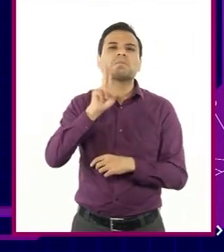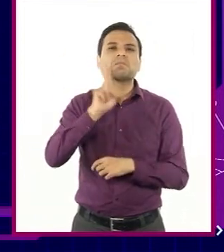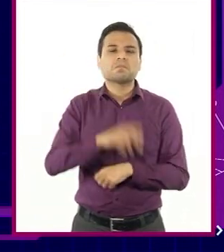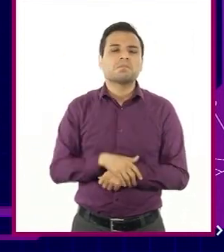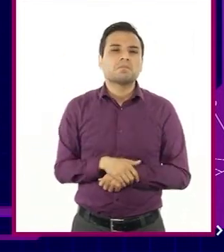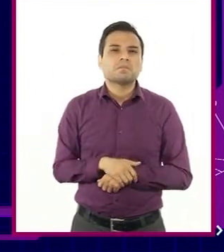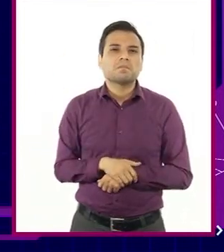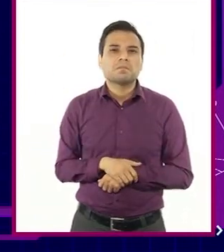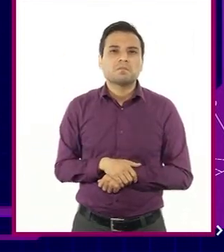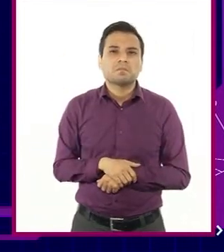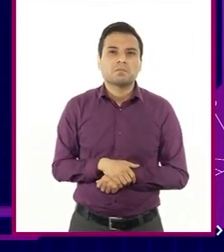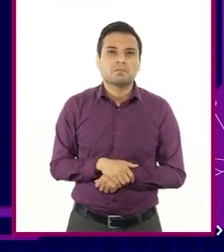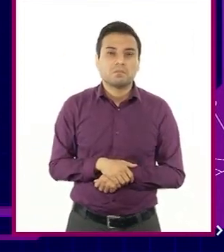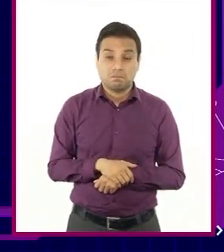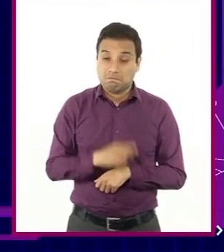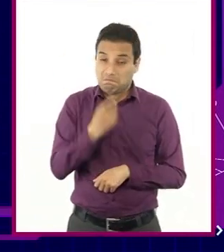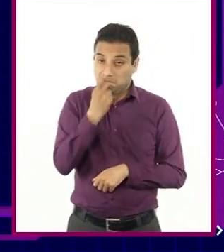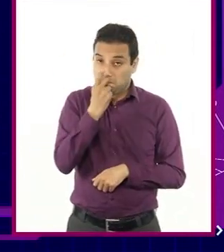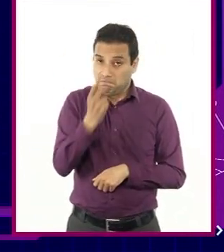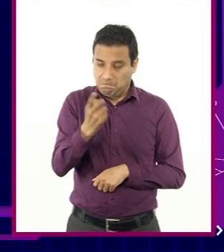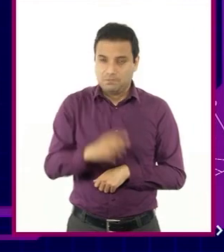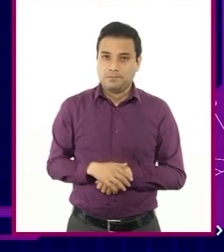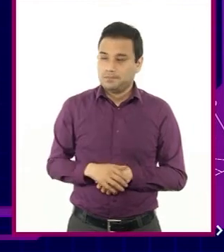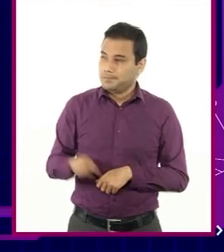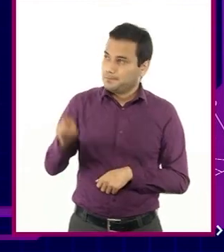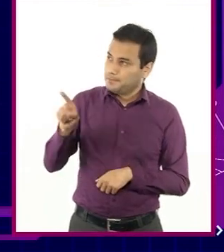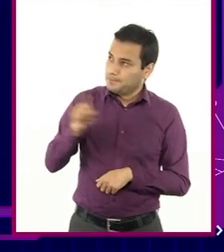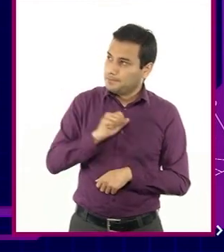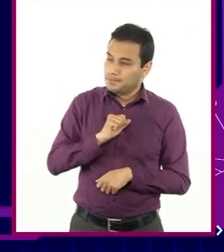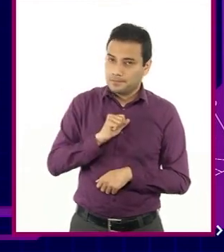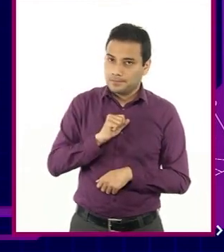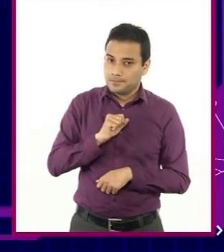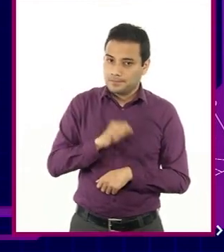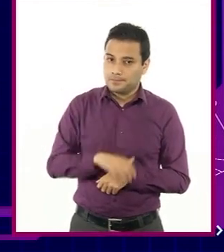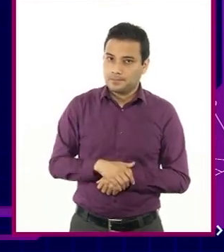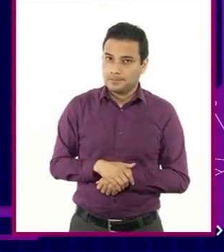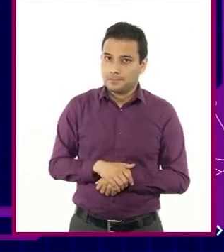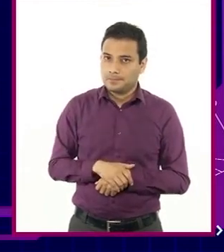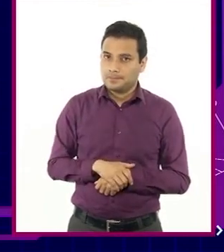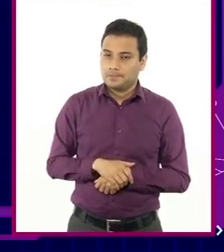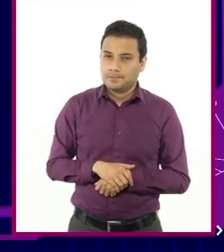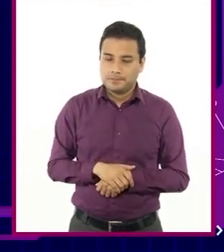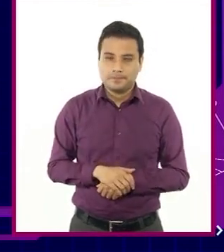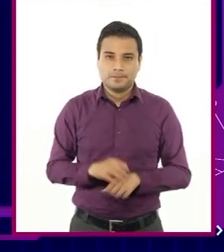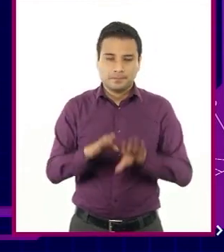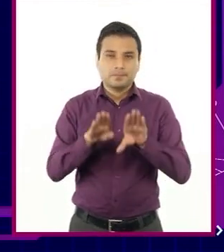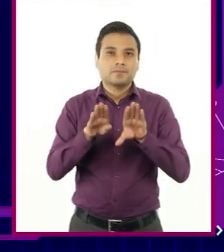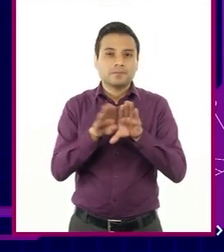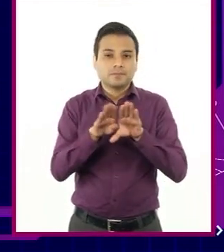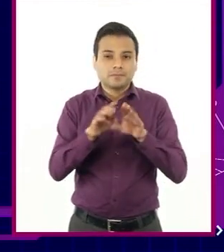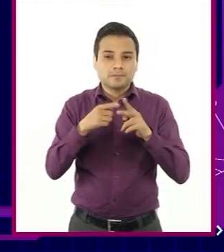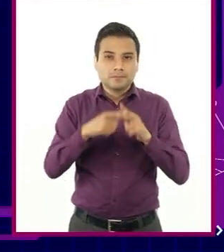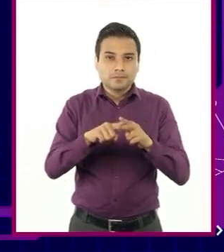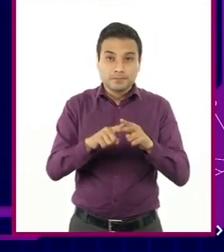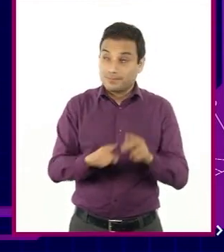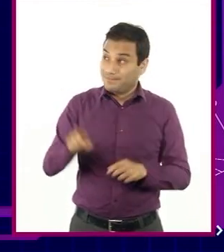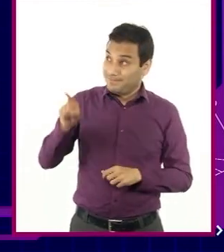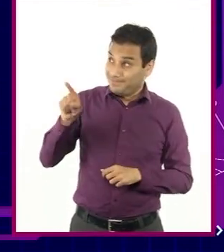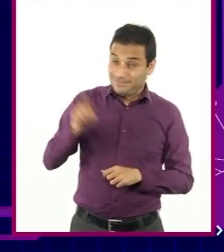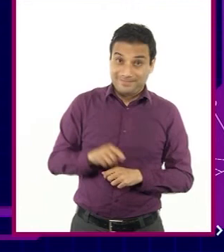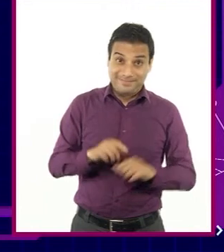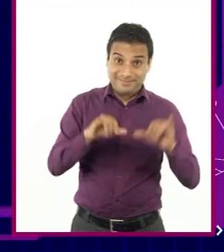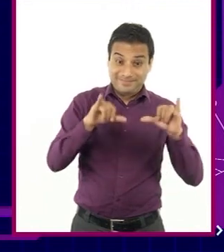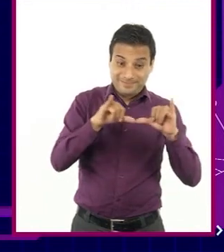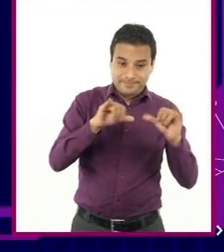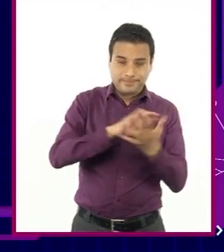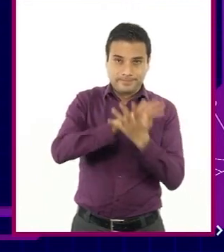Jessica, según la tabla, es de 1.76 yardas. Una manera de iniciar es convertir 1.76 yardas